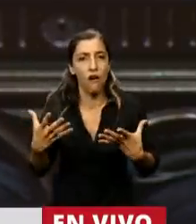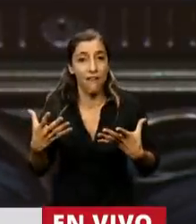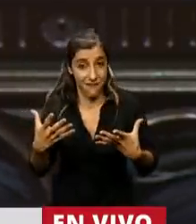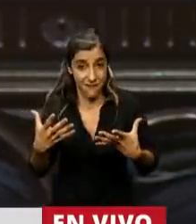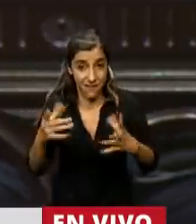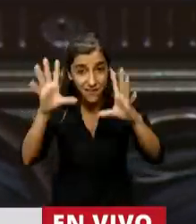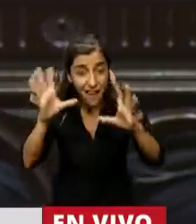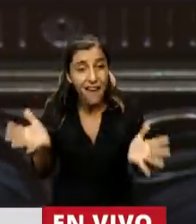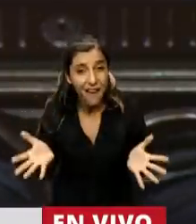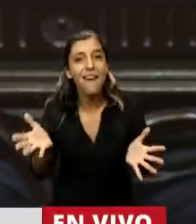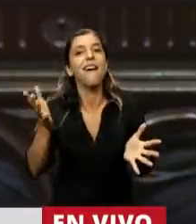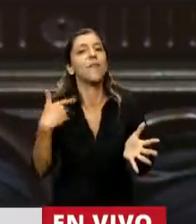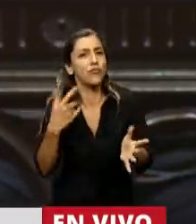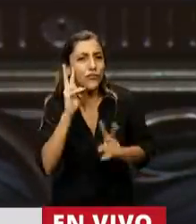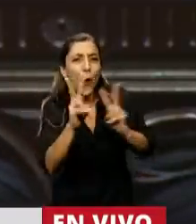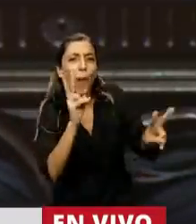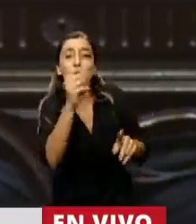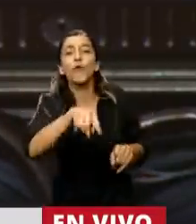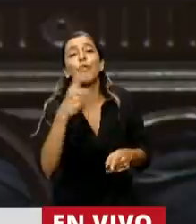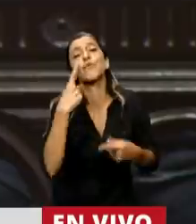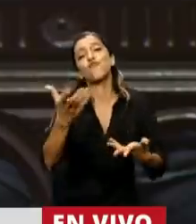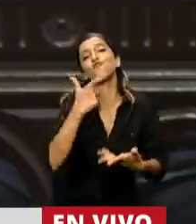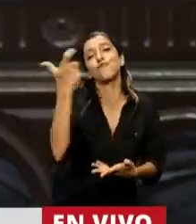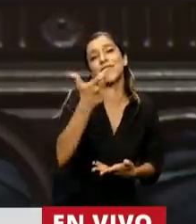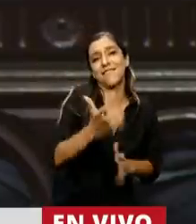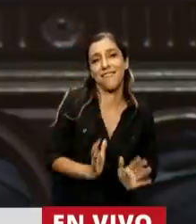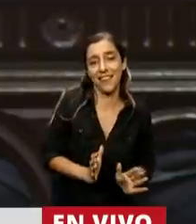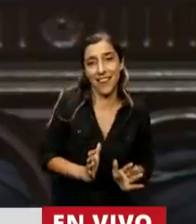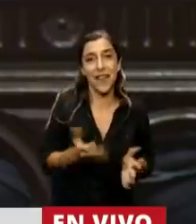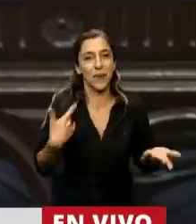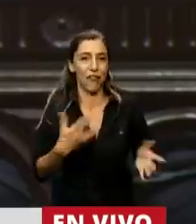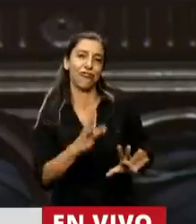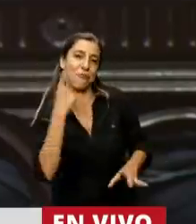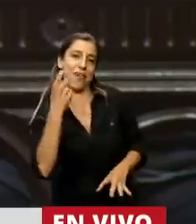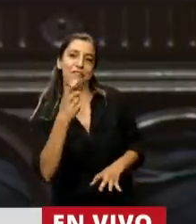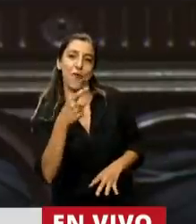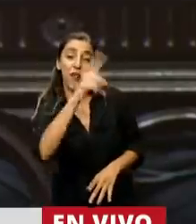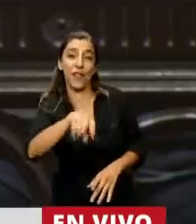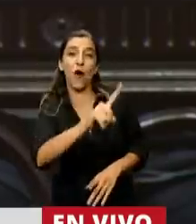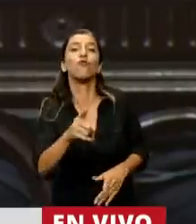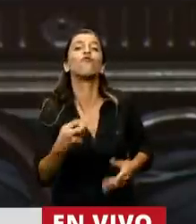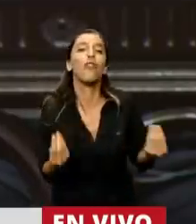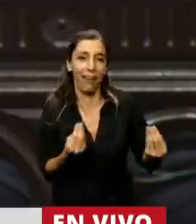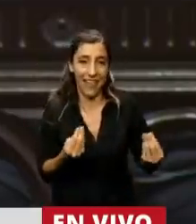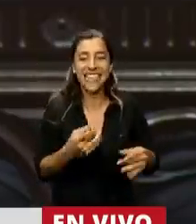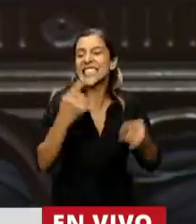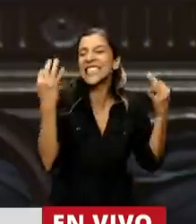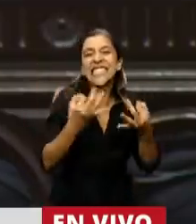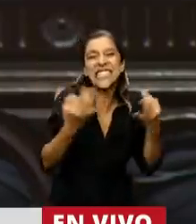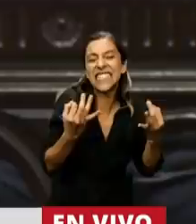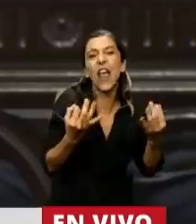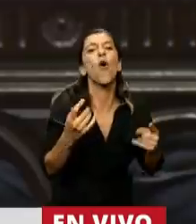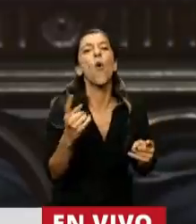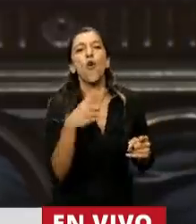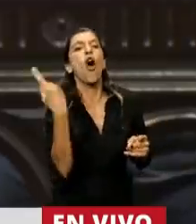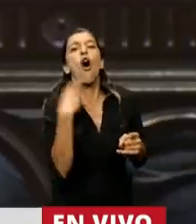ya veo ya veo cuando muestran las piedras de qué lado estarían entre david y goliat seguramente estarían del lado de goliat y nosotros estamos